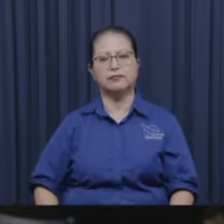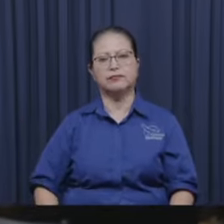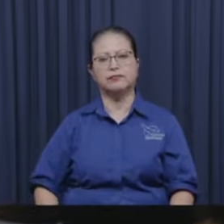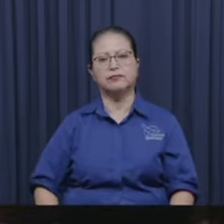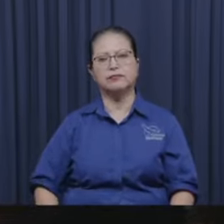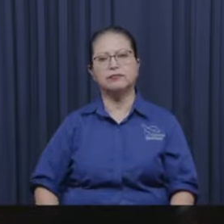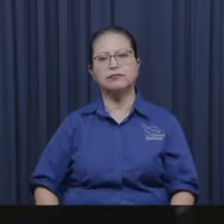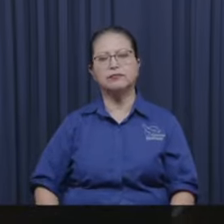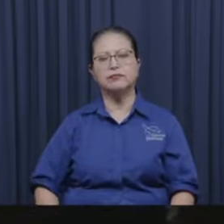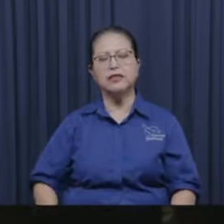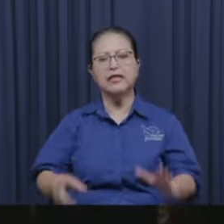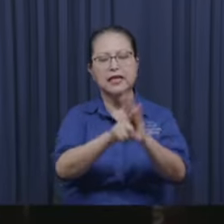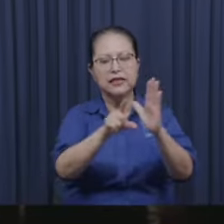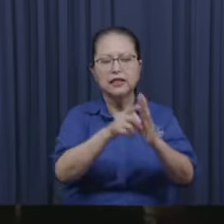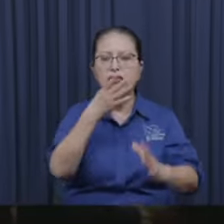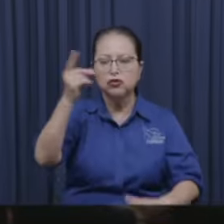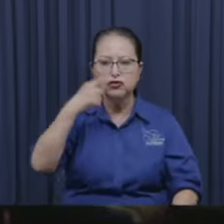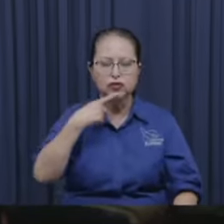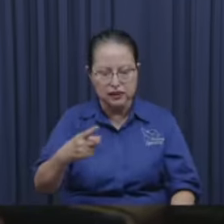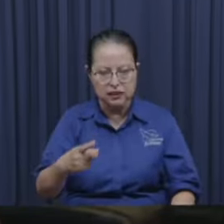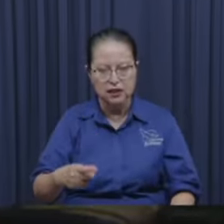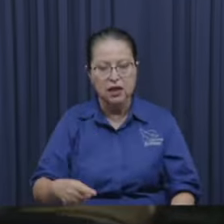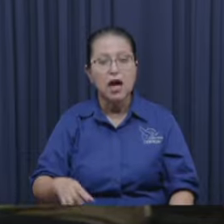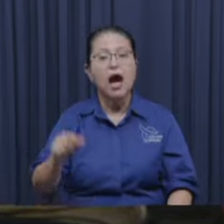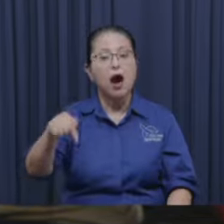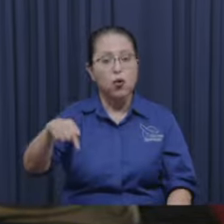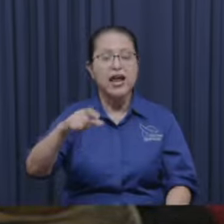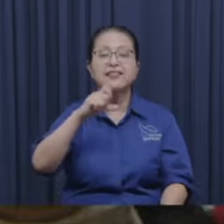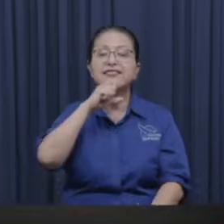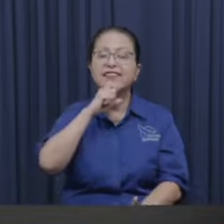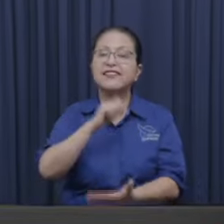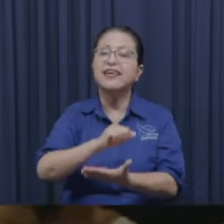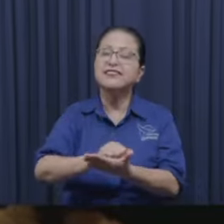Okay Entonces ahora venimos a la